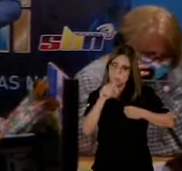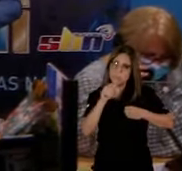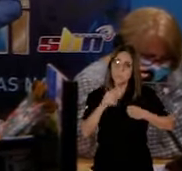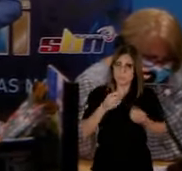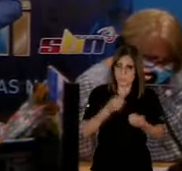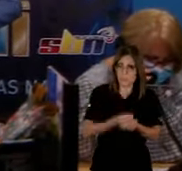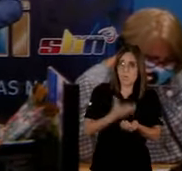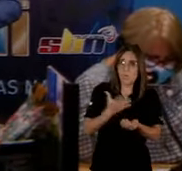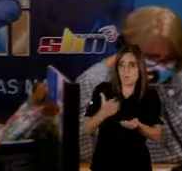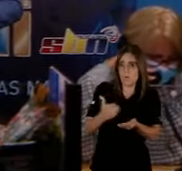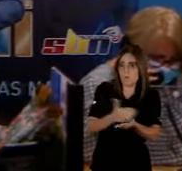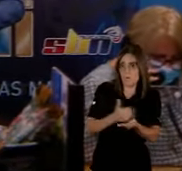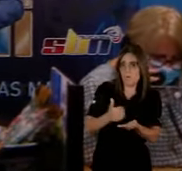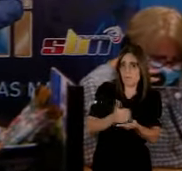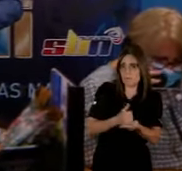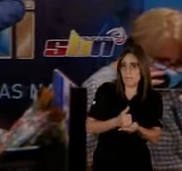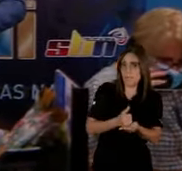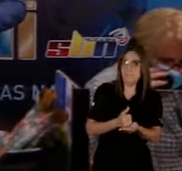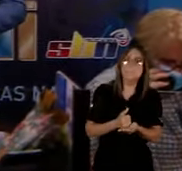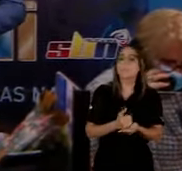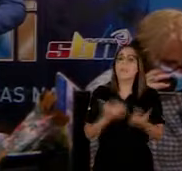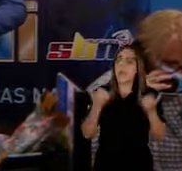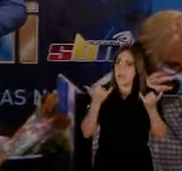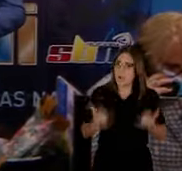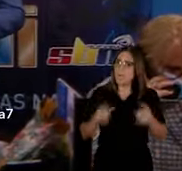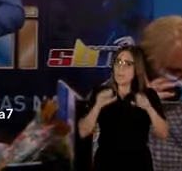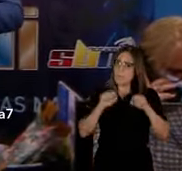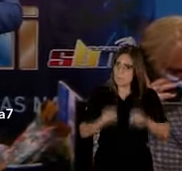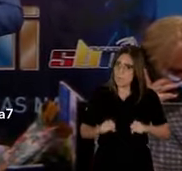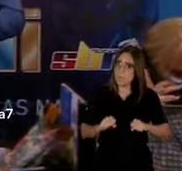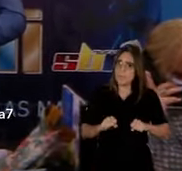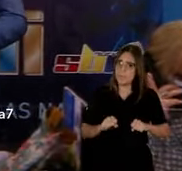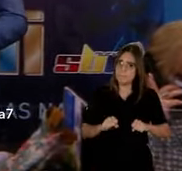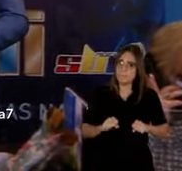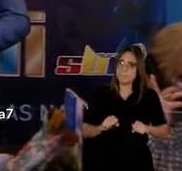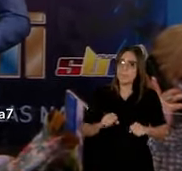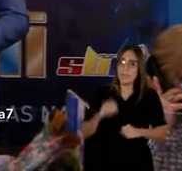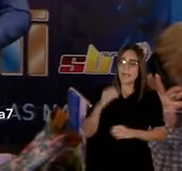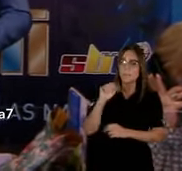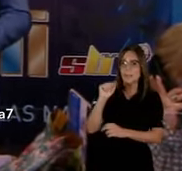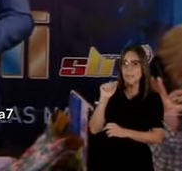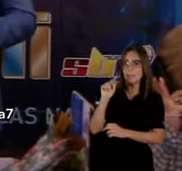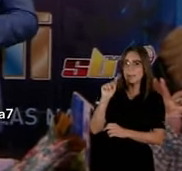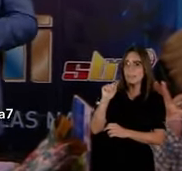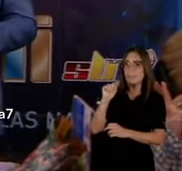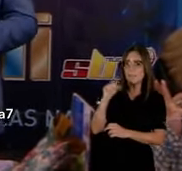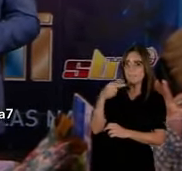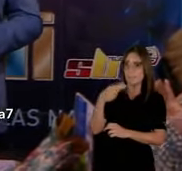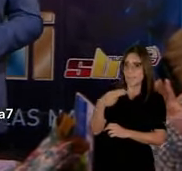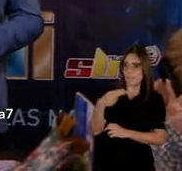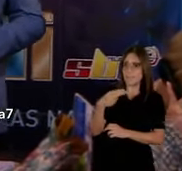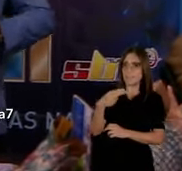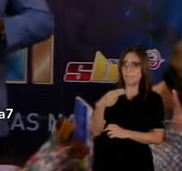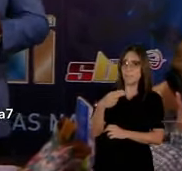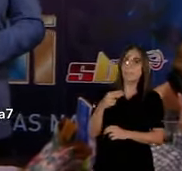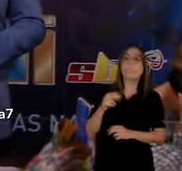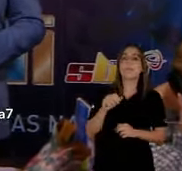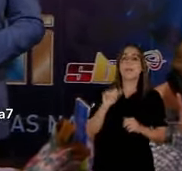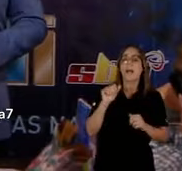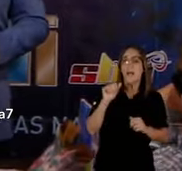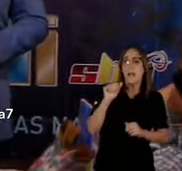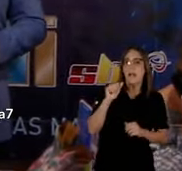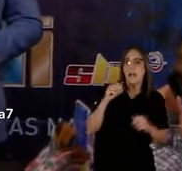mismo. Si tienes ATH móvil, alaba 7 en el renglón de business. También puedes ir a